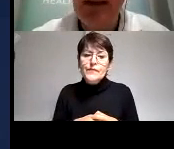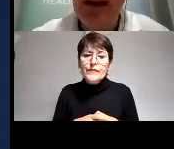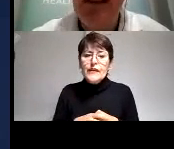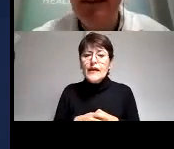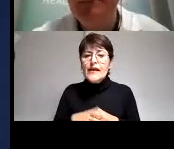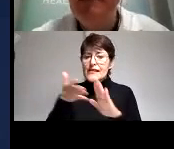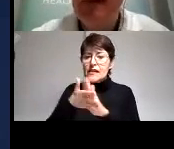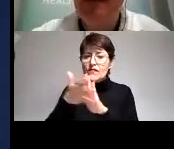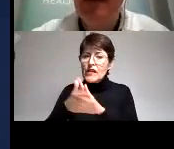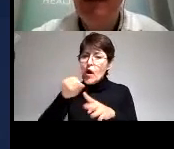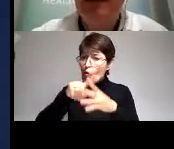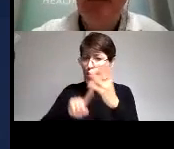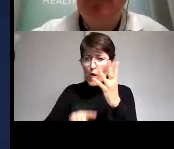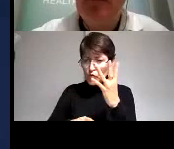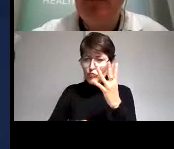4 pilares.